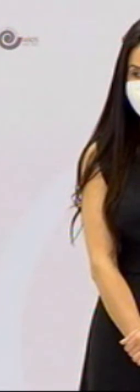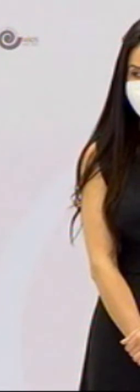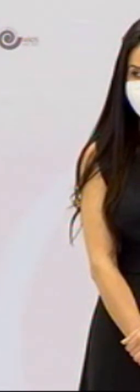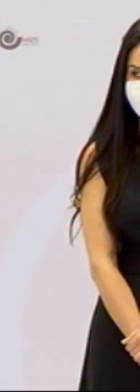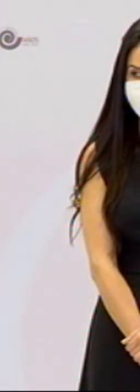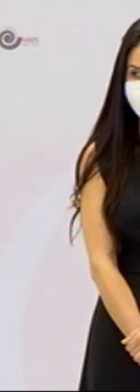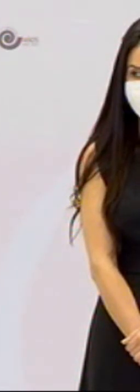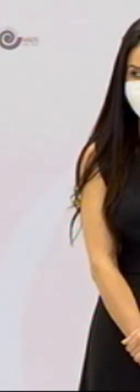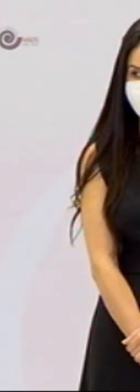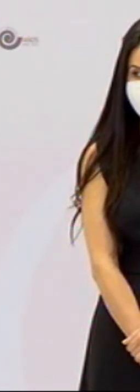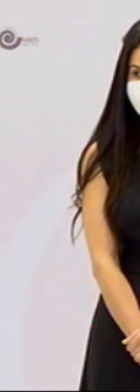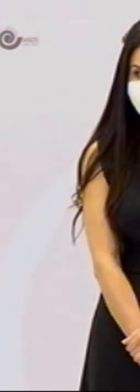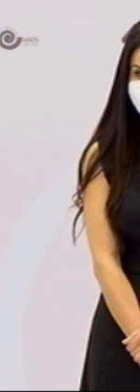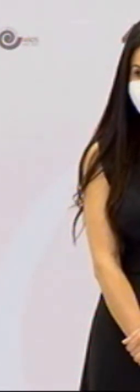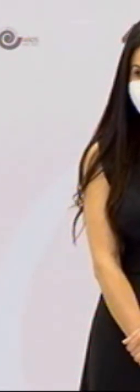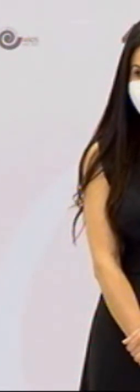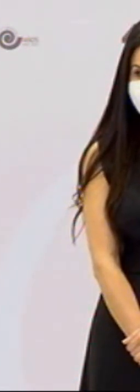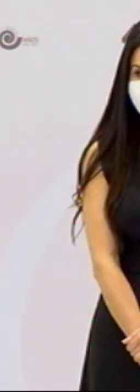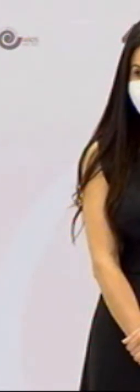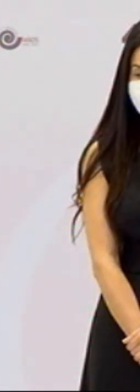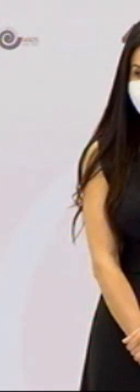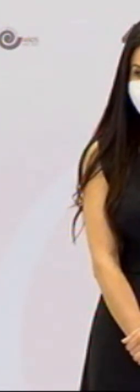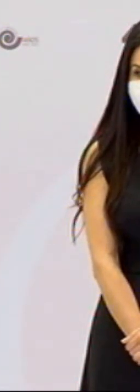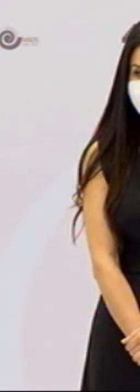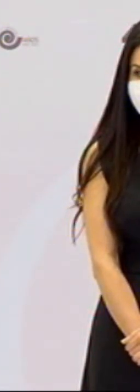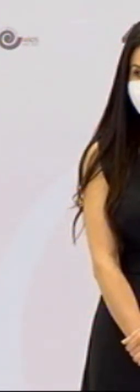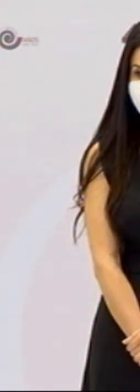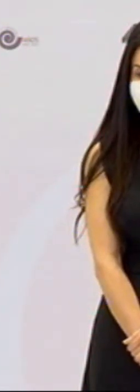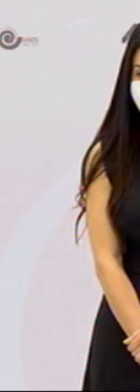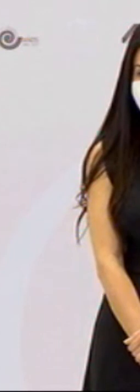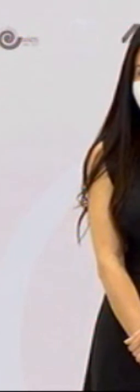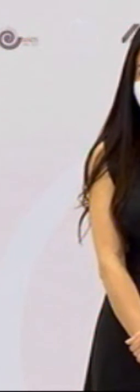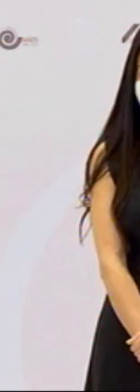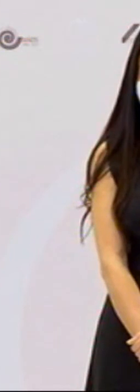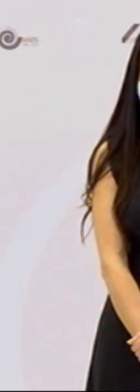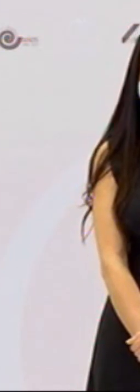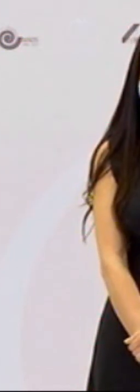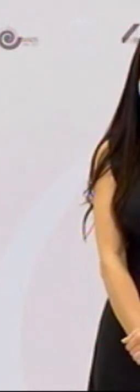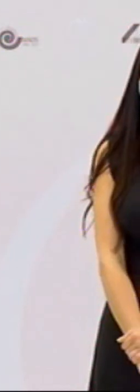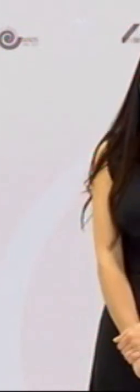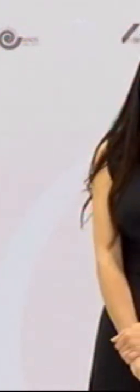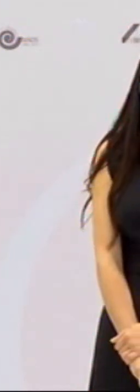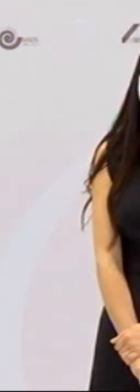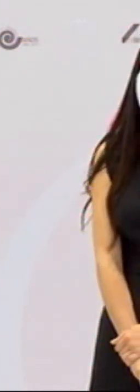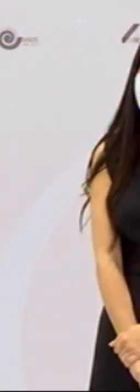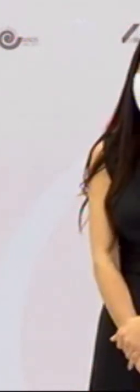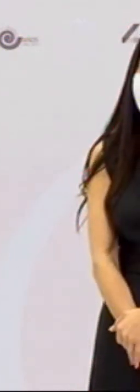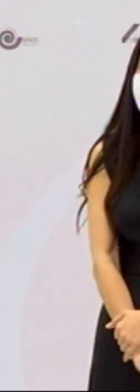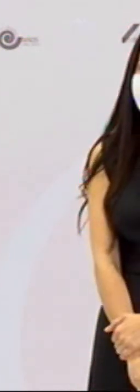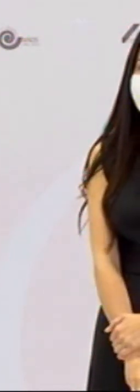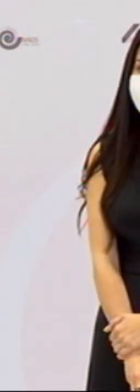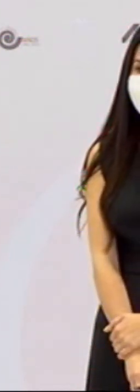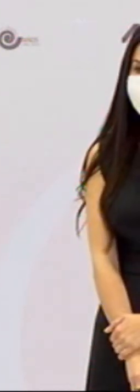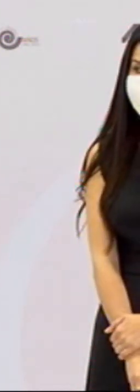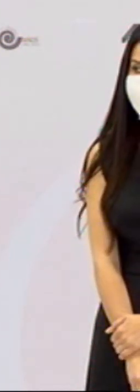a partir de ahí tengo que señalar como muy positivo que haya anunciado cuáles son